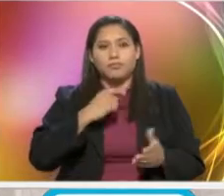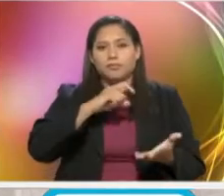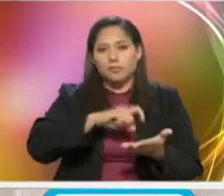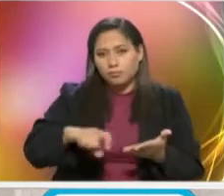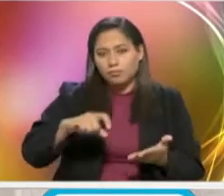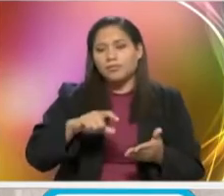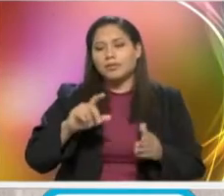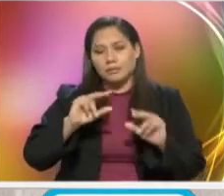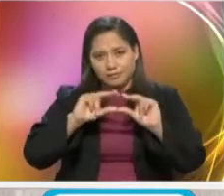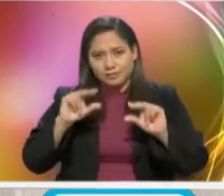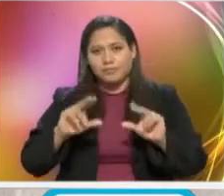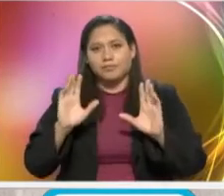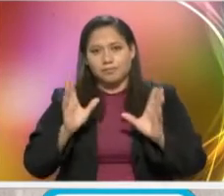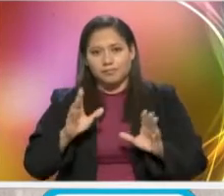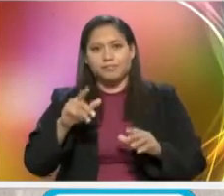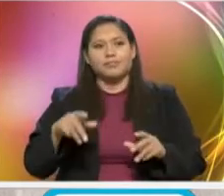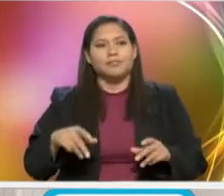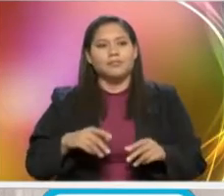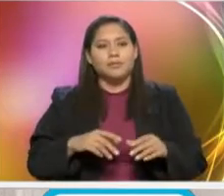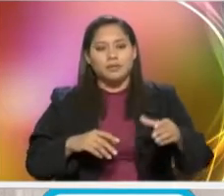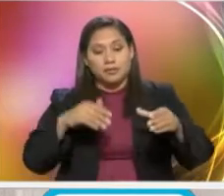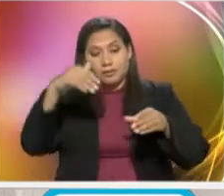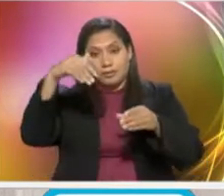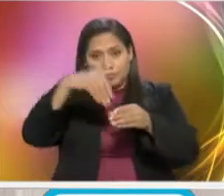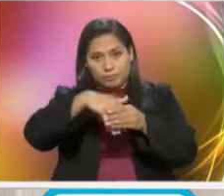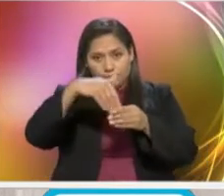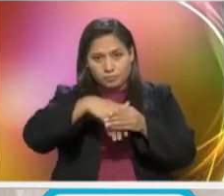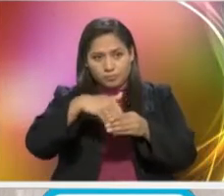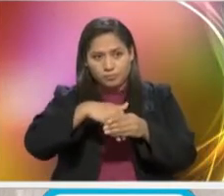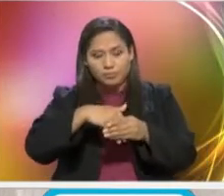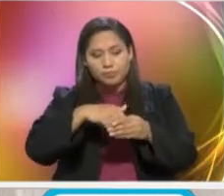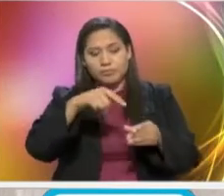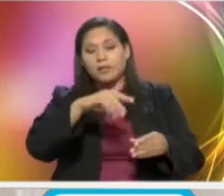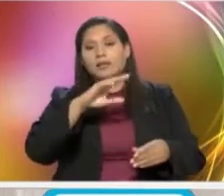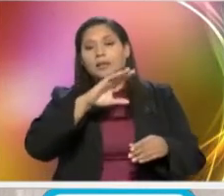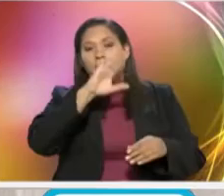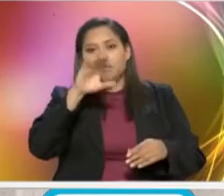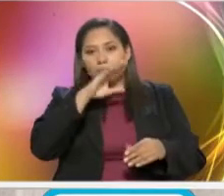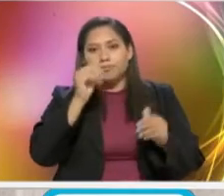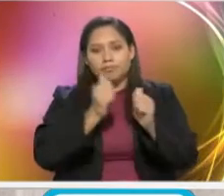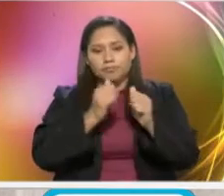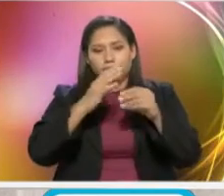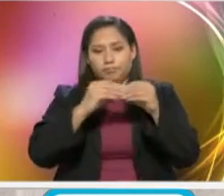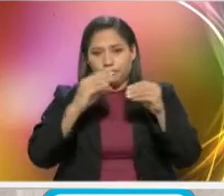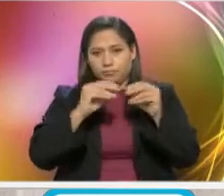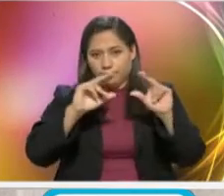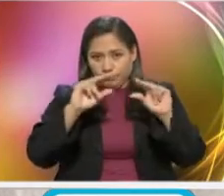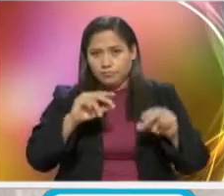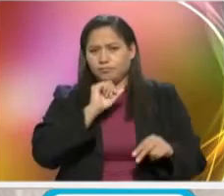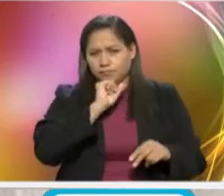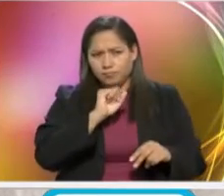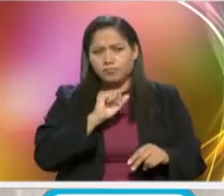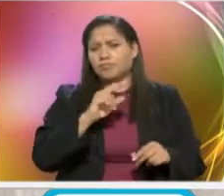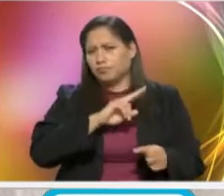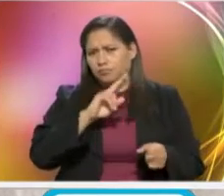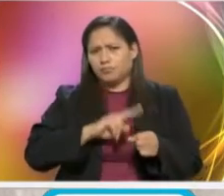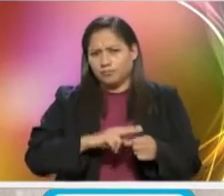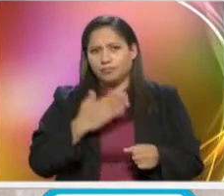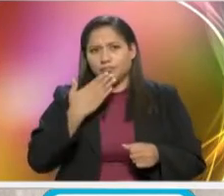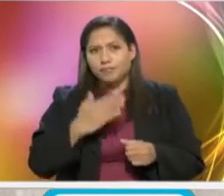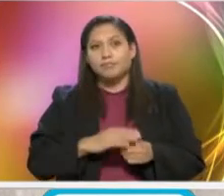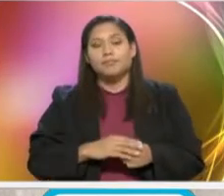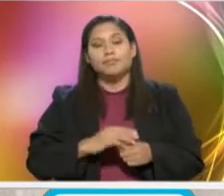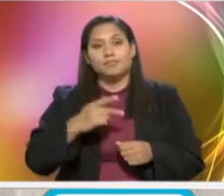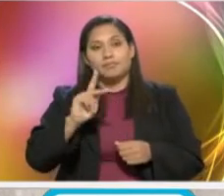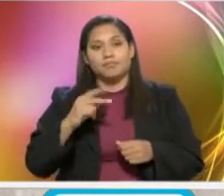vienen congelados. Ay, claro, ya vienen unas bolsas. Es una bolsa de plástico del mango que ya con viene fruta congelada, ¿no? Está muy bueno porque también es totalmente natural. Nada